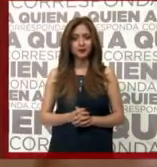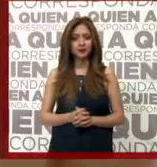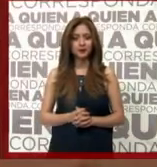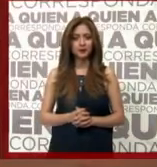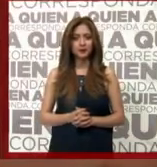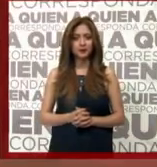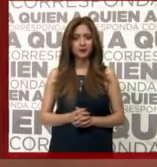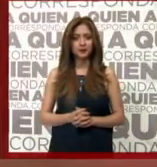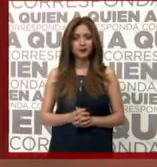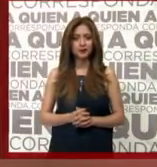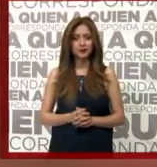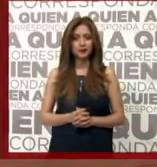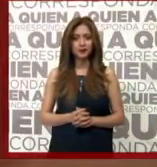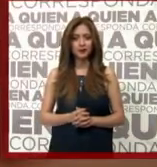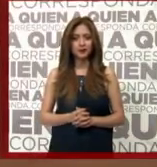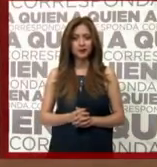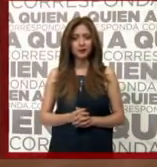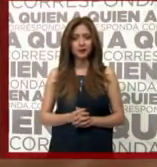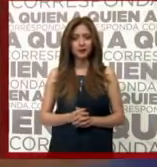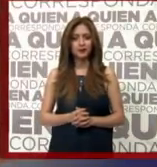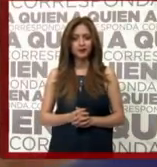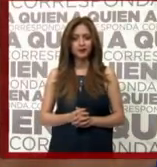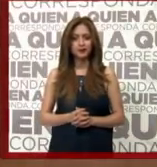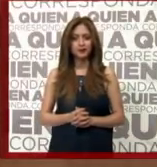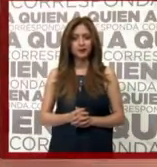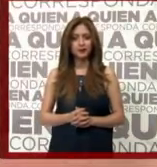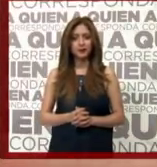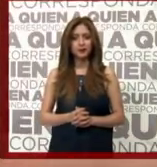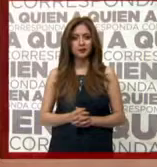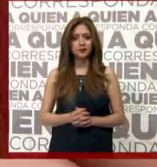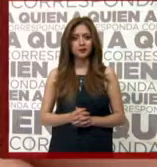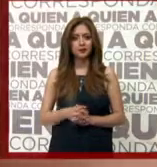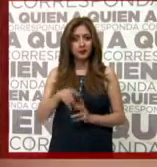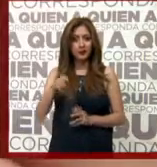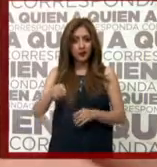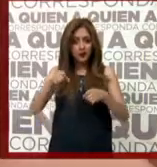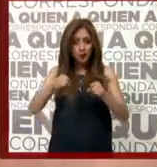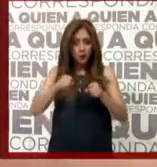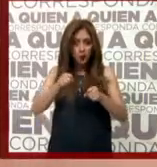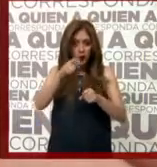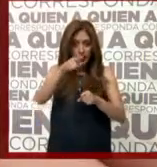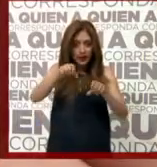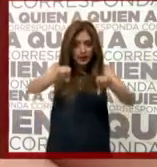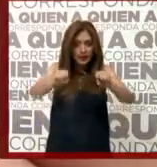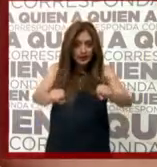A ver, Iván, quítate que me tapas en la pantalla. Ahí está, esta es la moto, este es el frente.